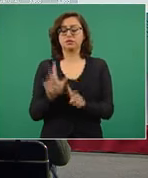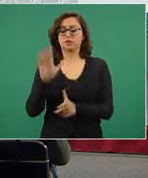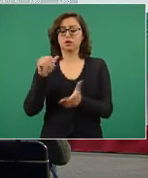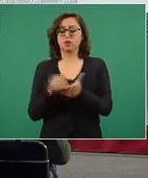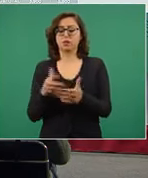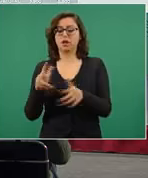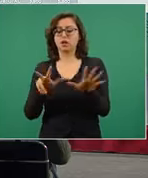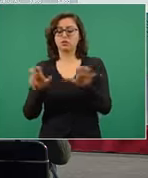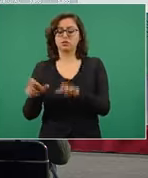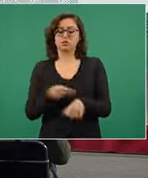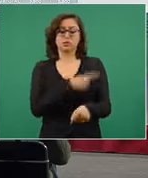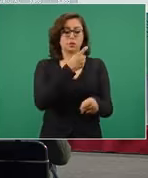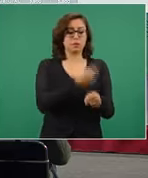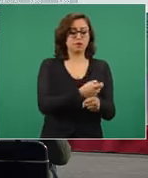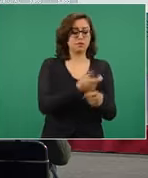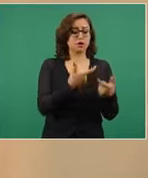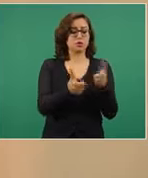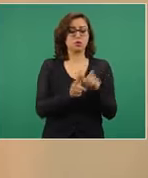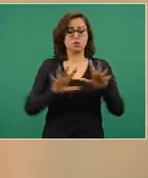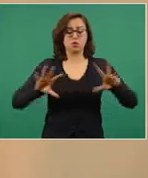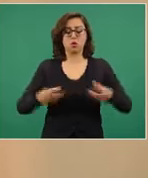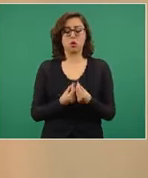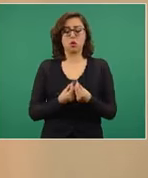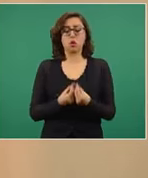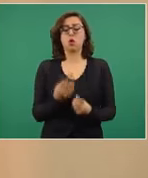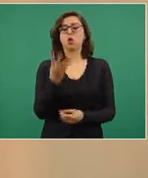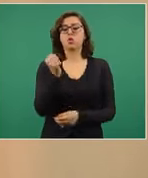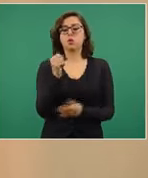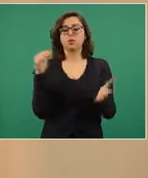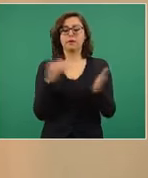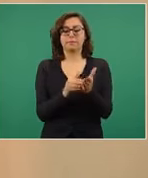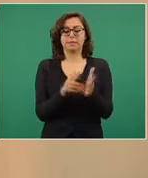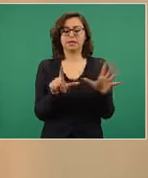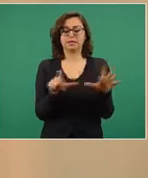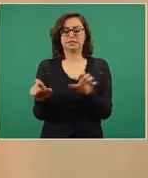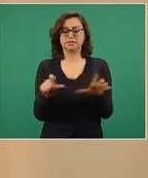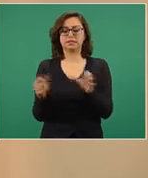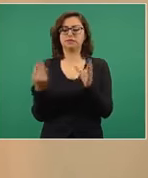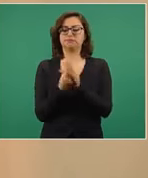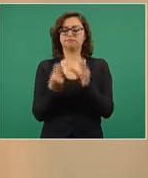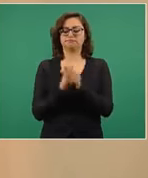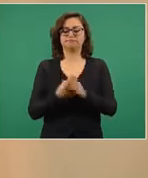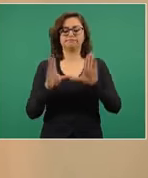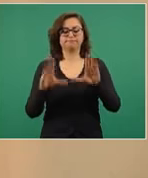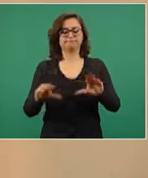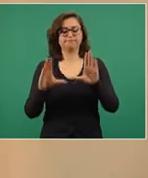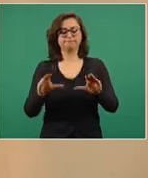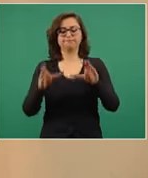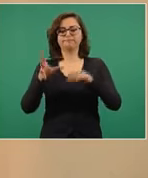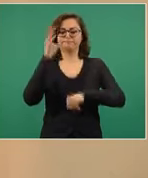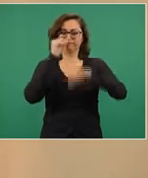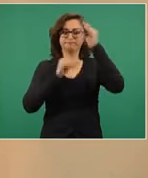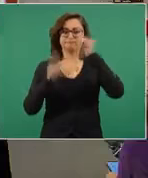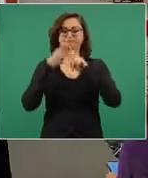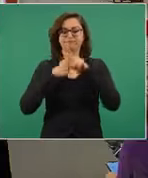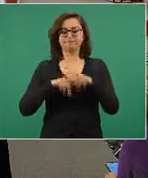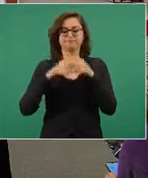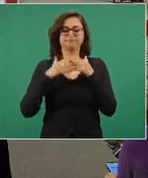que actualmente tenemos 9.700 efectivos en el curso de formación inicial de nuevo